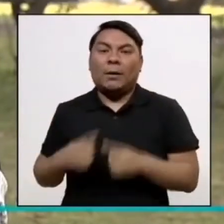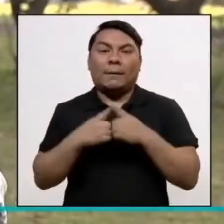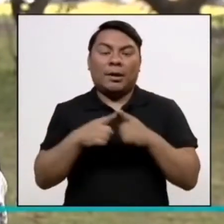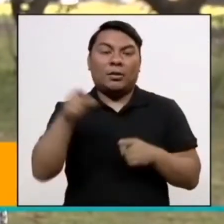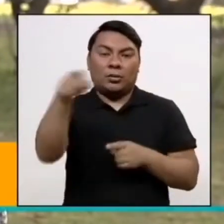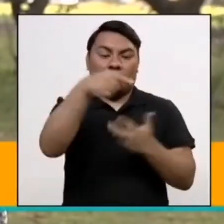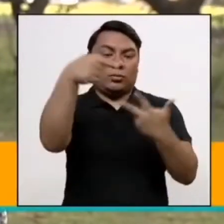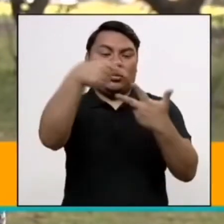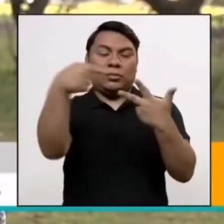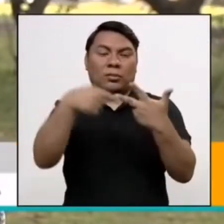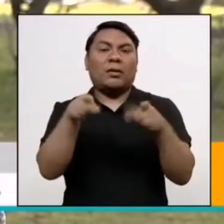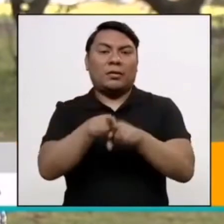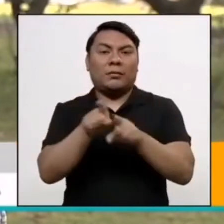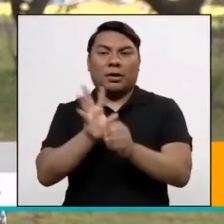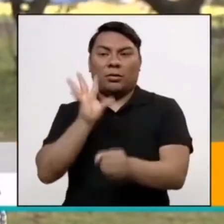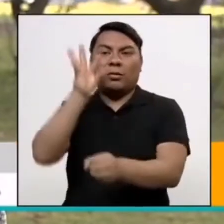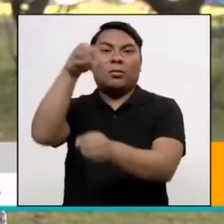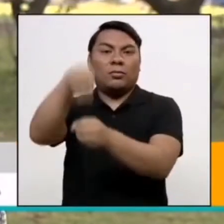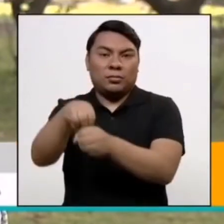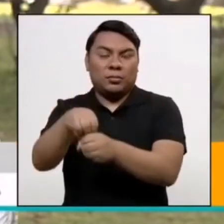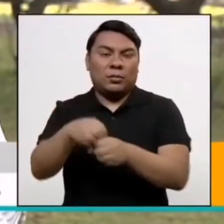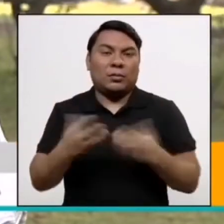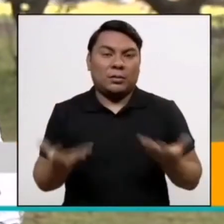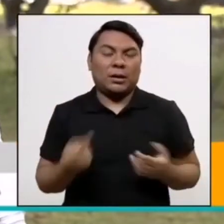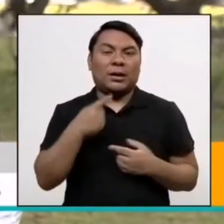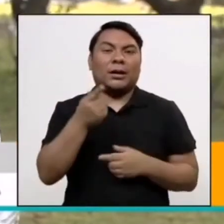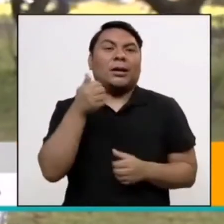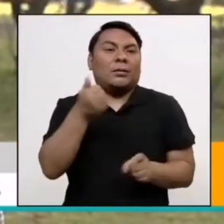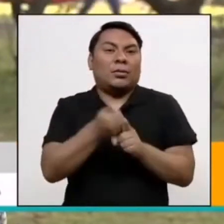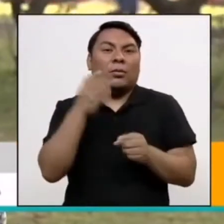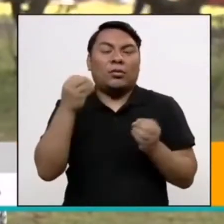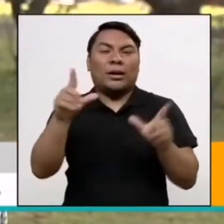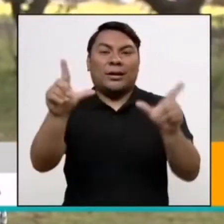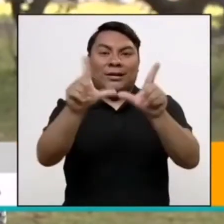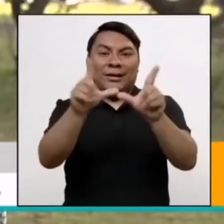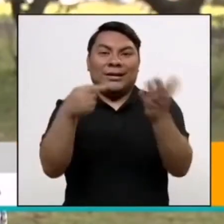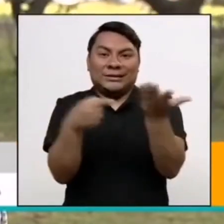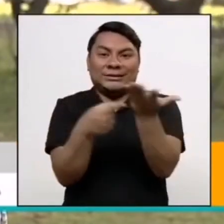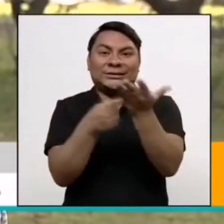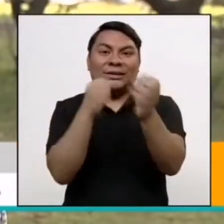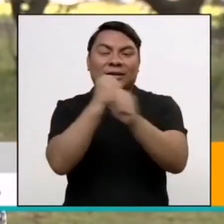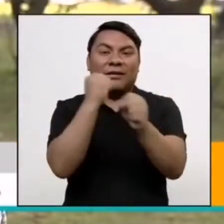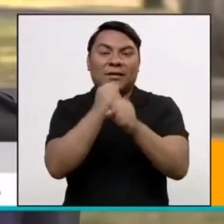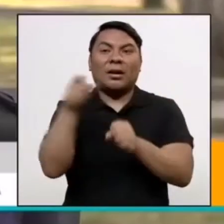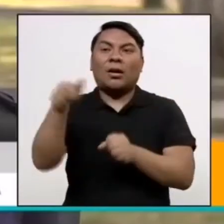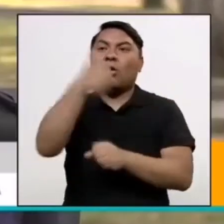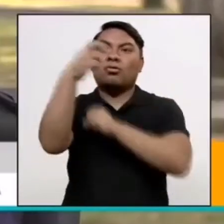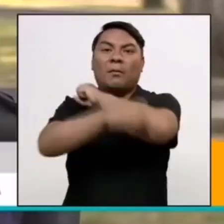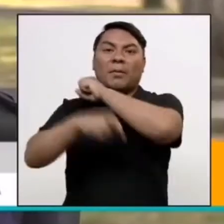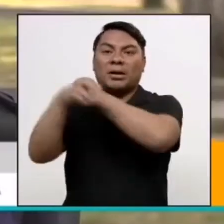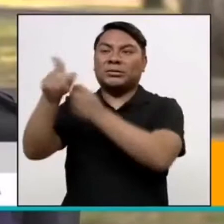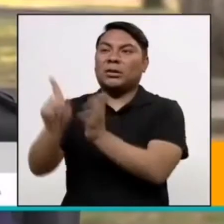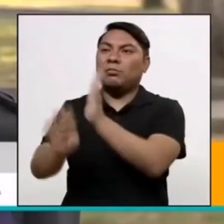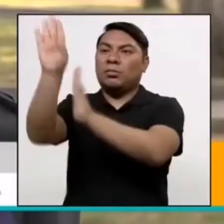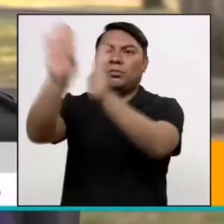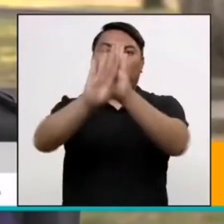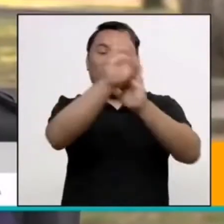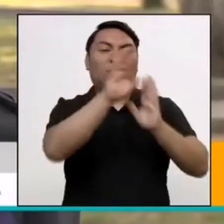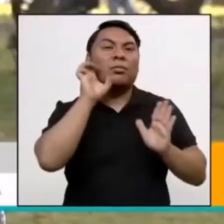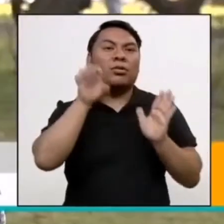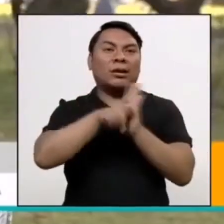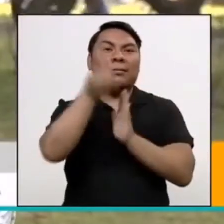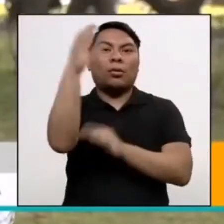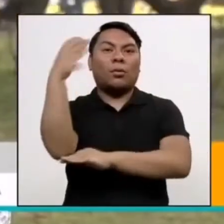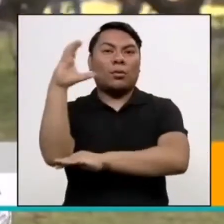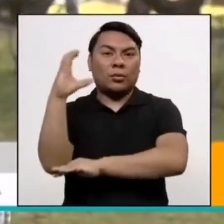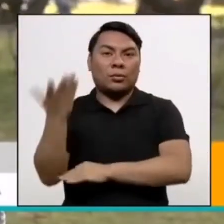ejes también estén presentes, porque es así como ha ido el teletrabajo creciendo en otros países. Tenemos las experiencias hermanas del país de